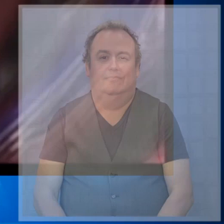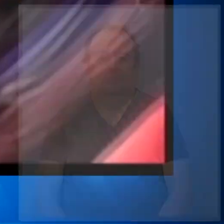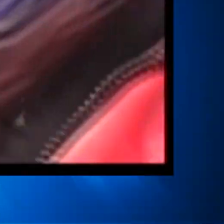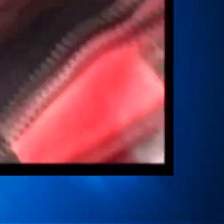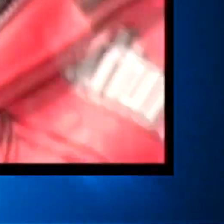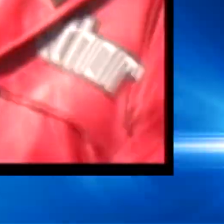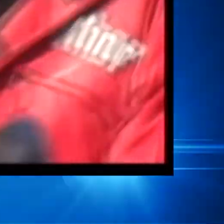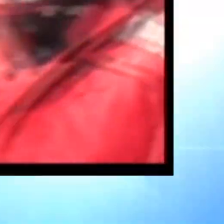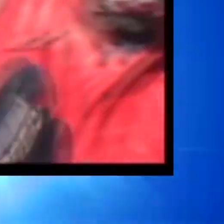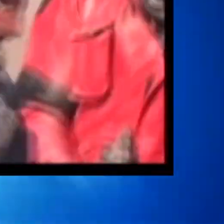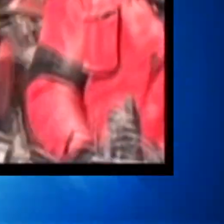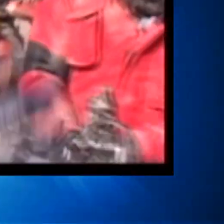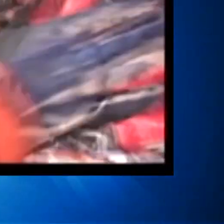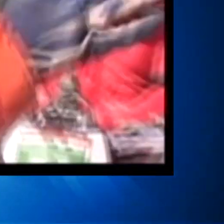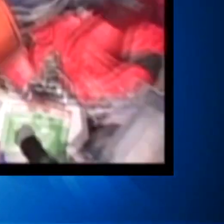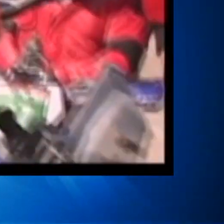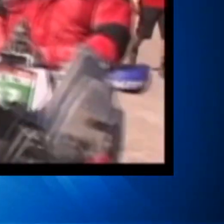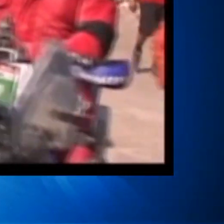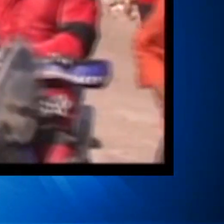¡Gracias!